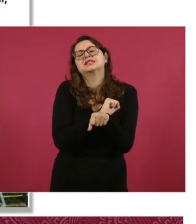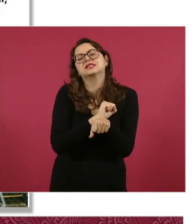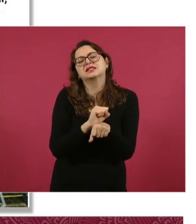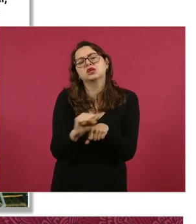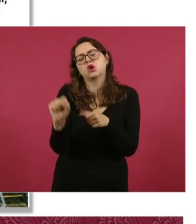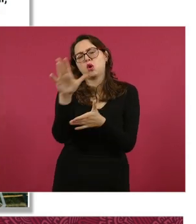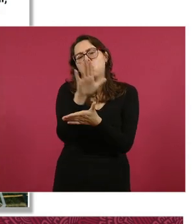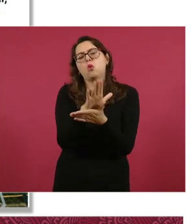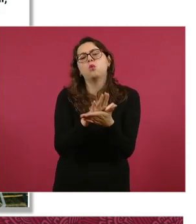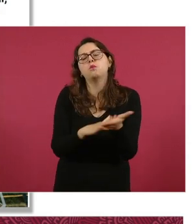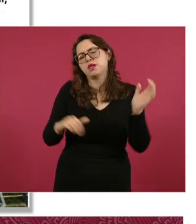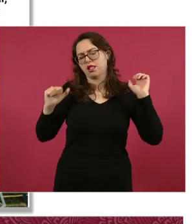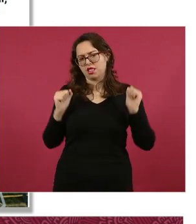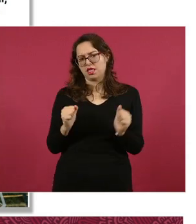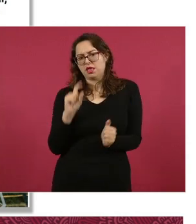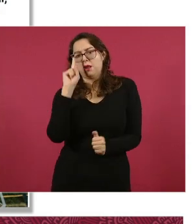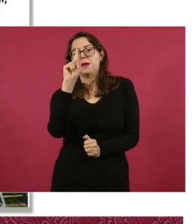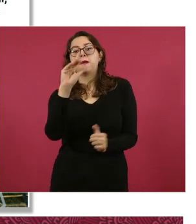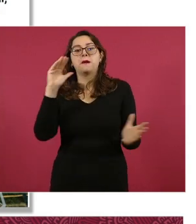de